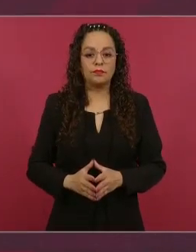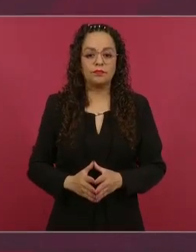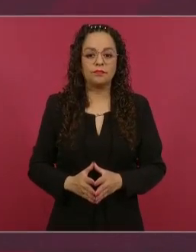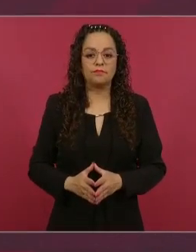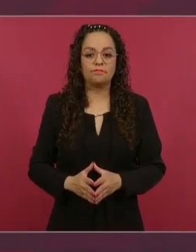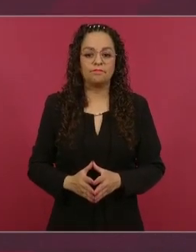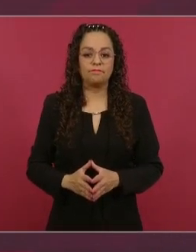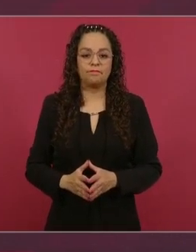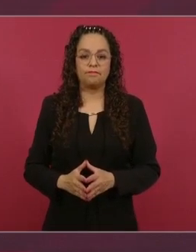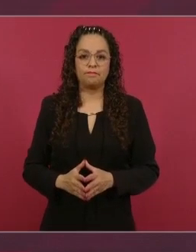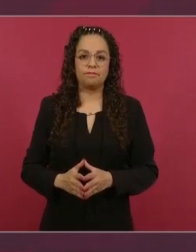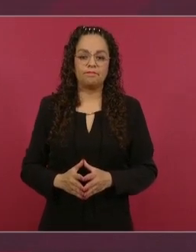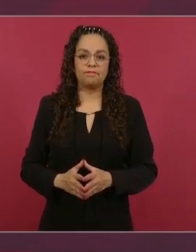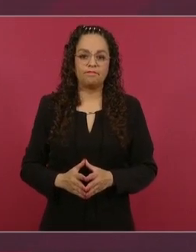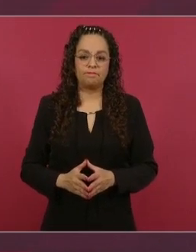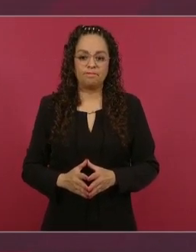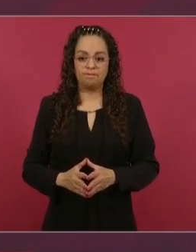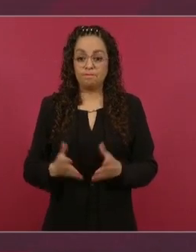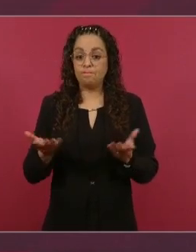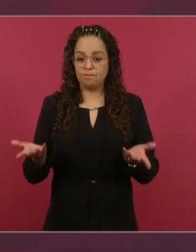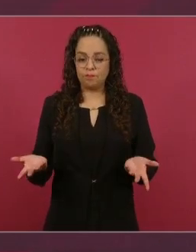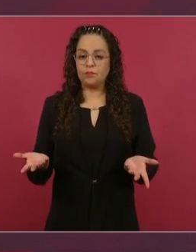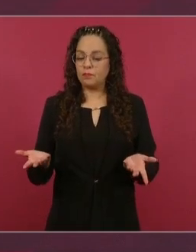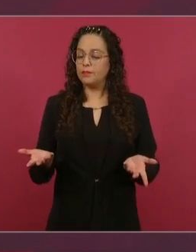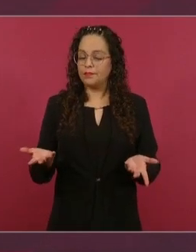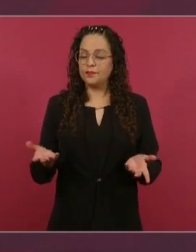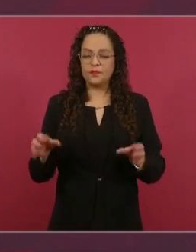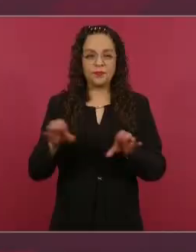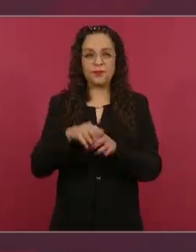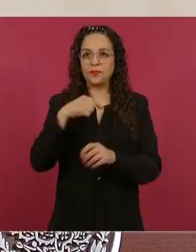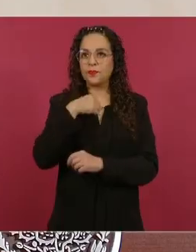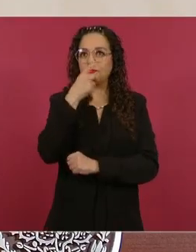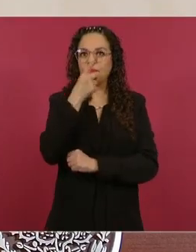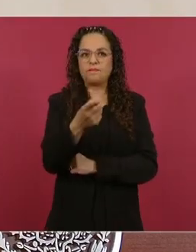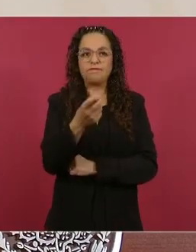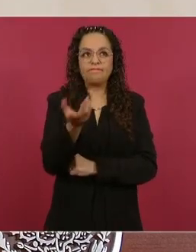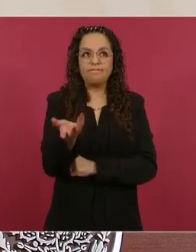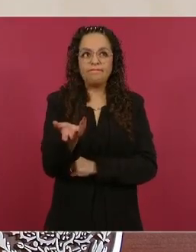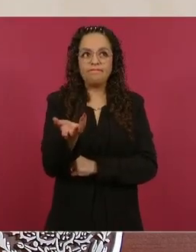Lo que hicieron se puede decir que fue legal,